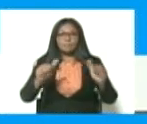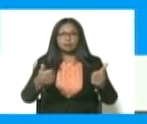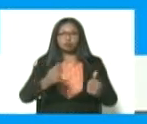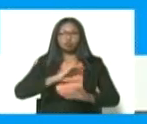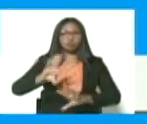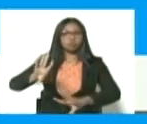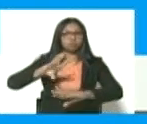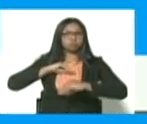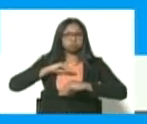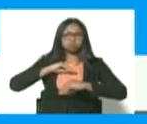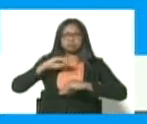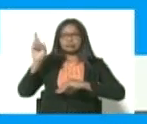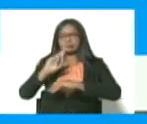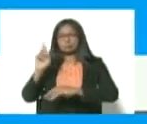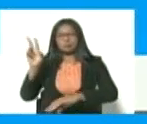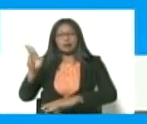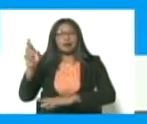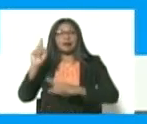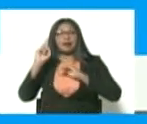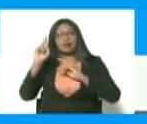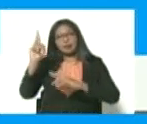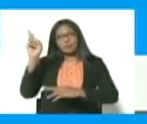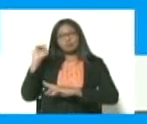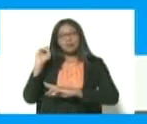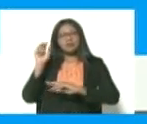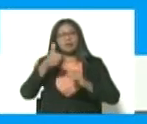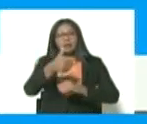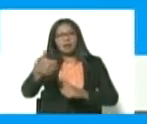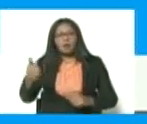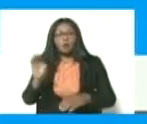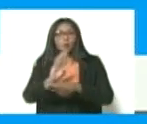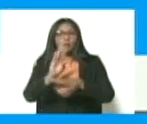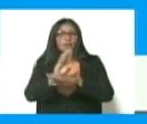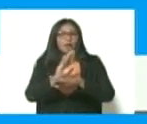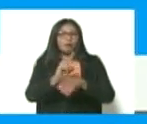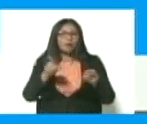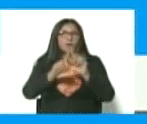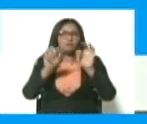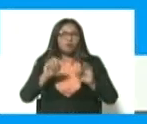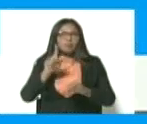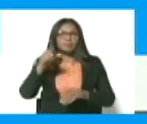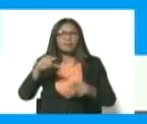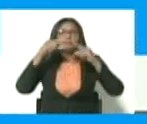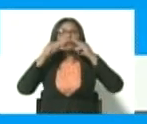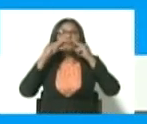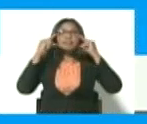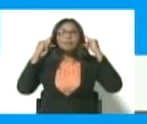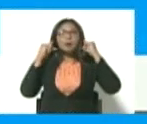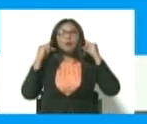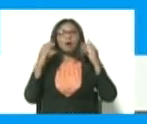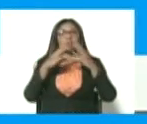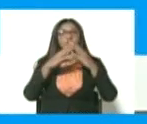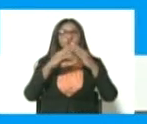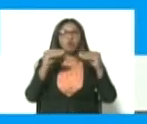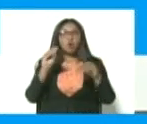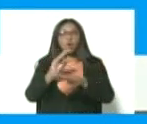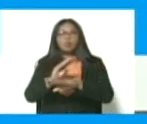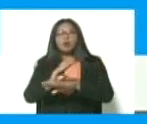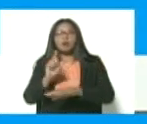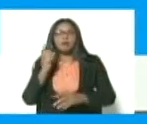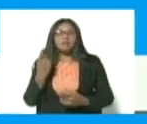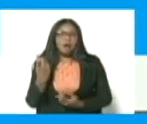asumimos la importancia de los cuidados, la prevención, el tapaboca, todos los cuidados